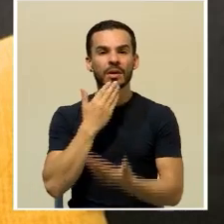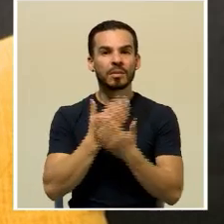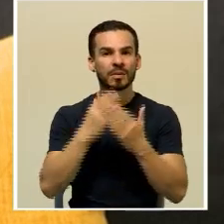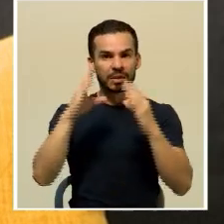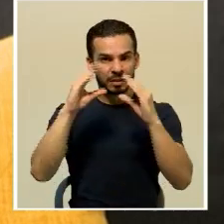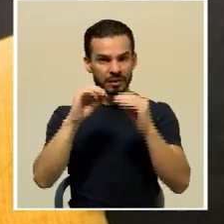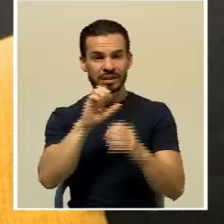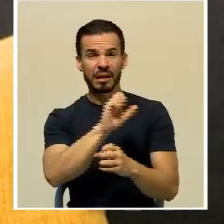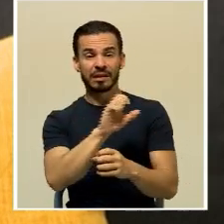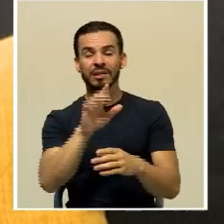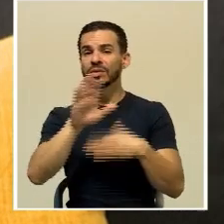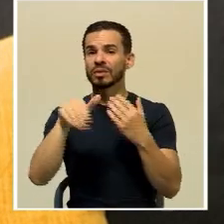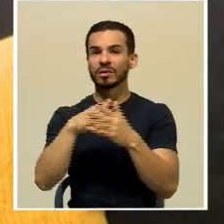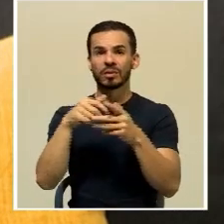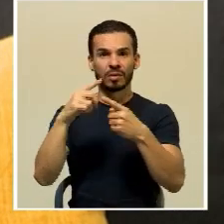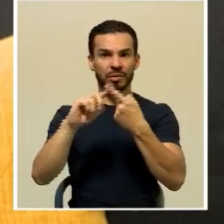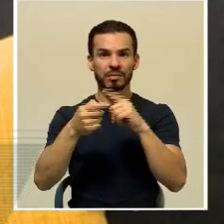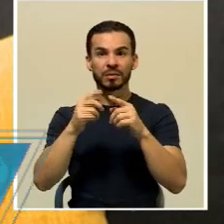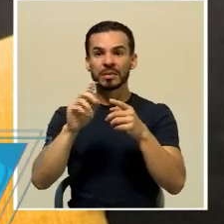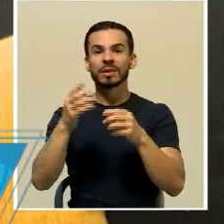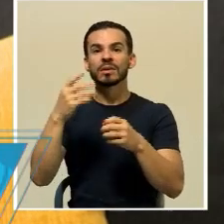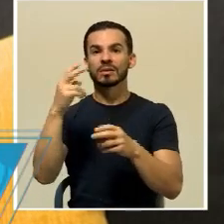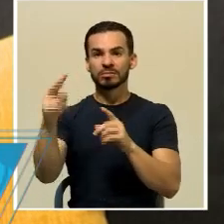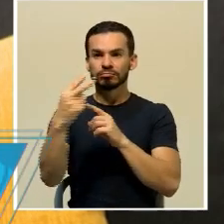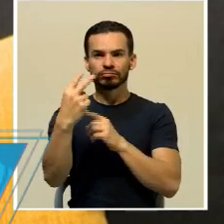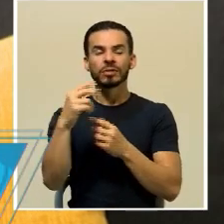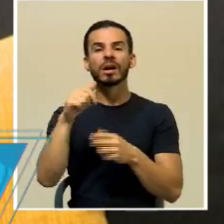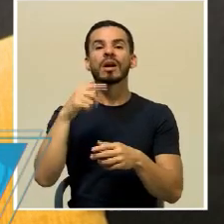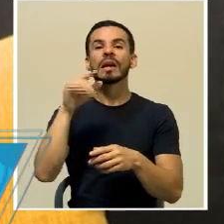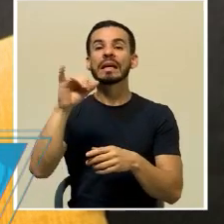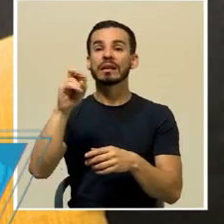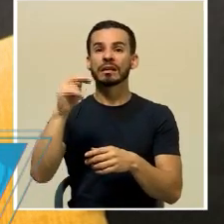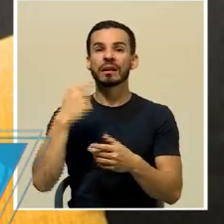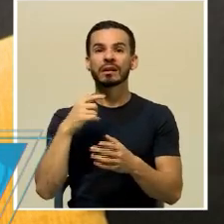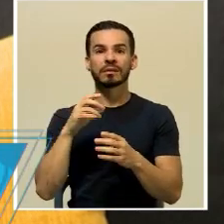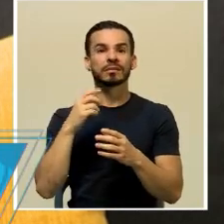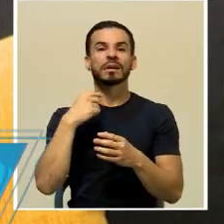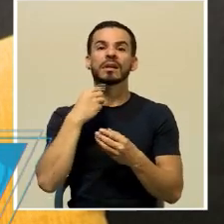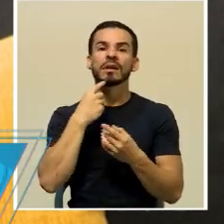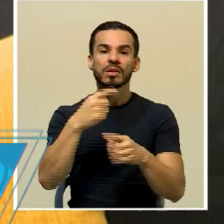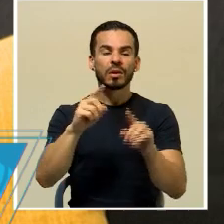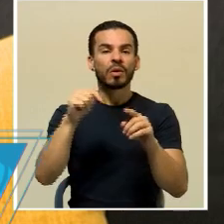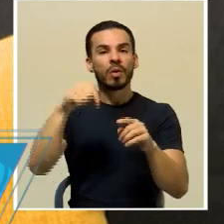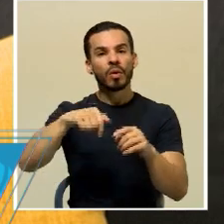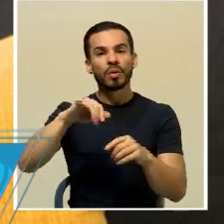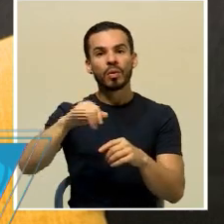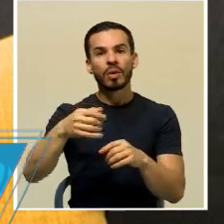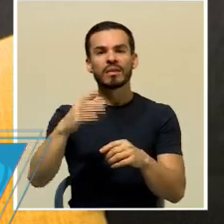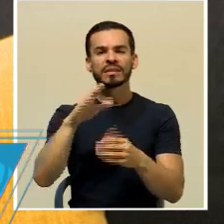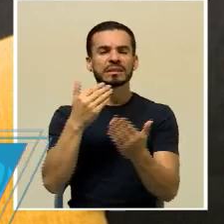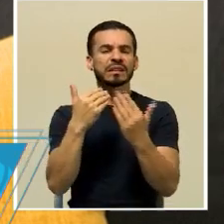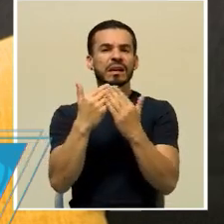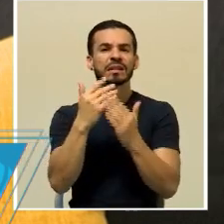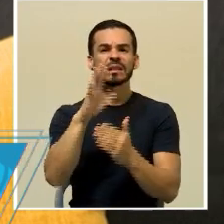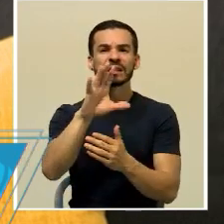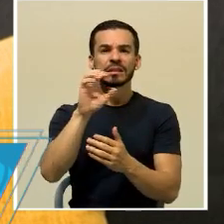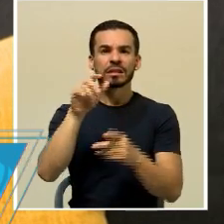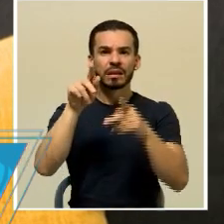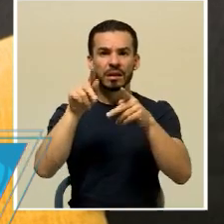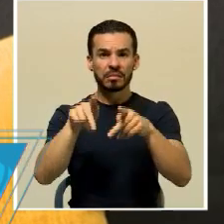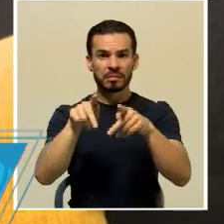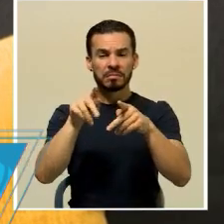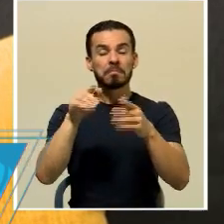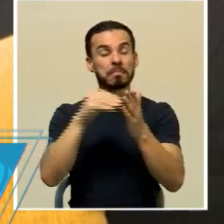noches, don Ernesto y amigos televidentes. Tal y como usted lo comenta, el INEC reveló este jueves que cerca de 500,000 personas en Costa Rica